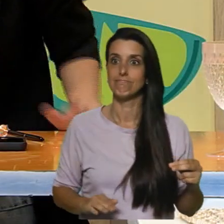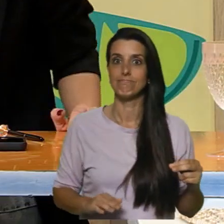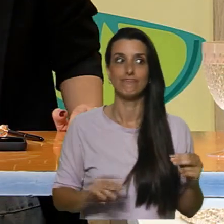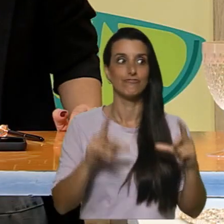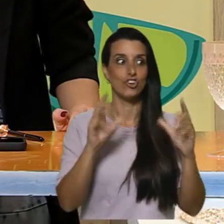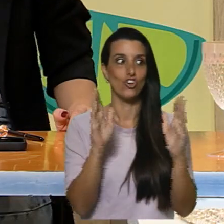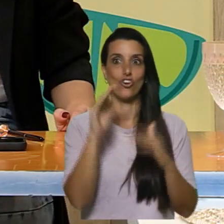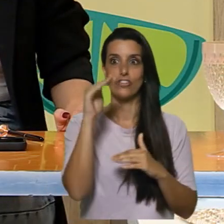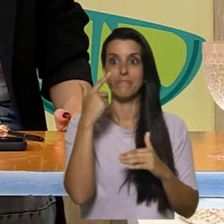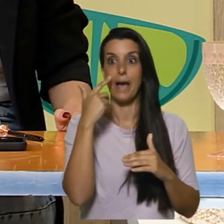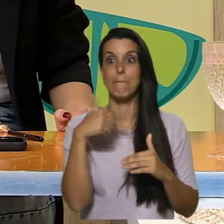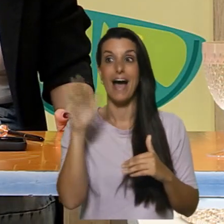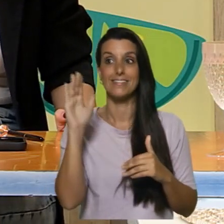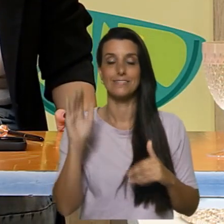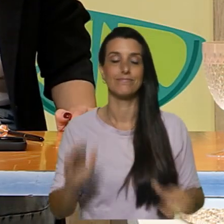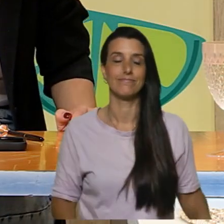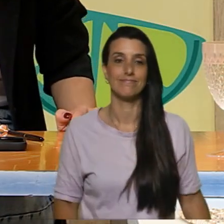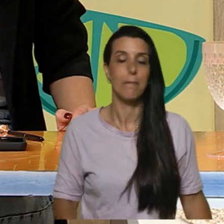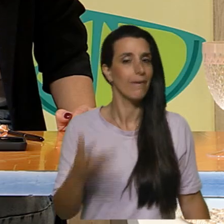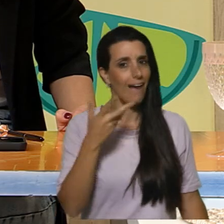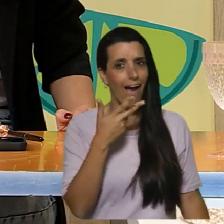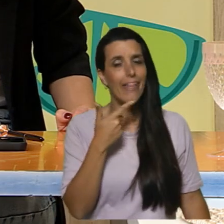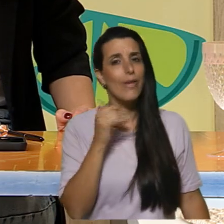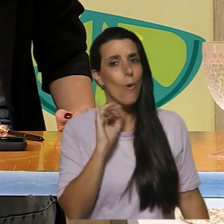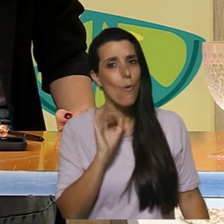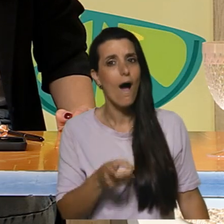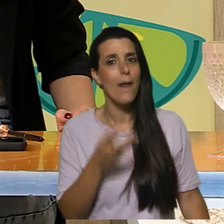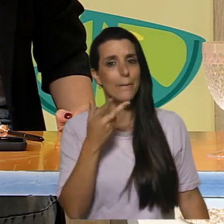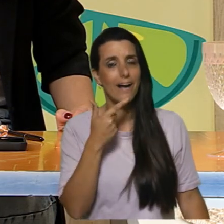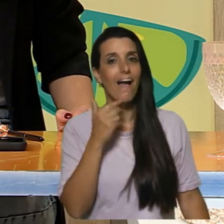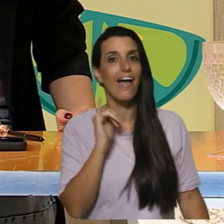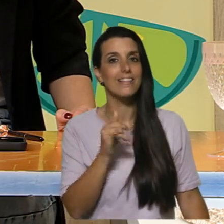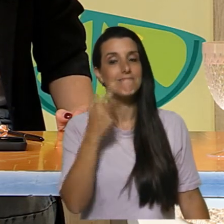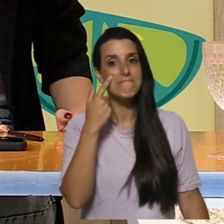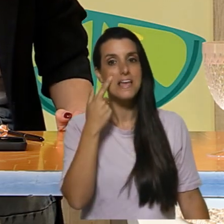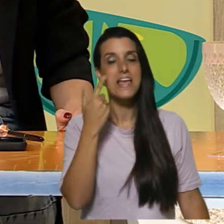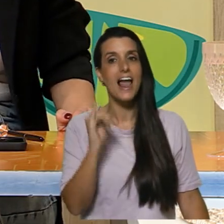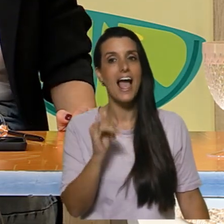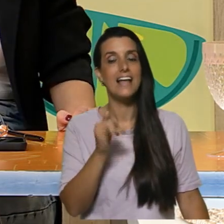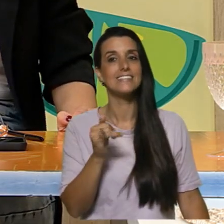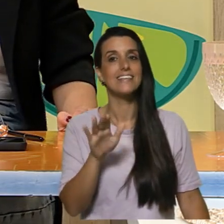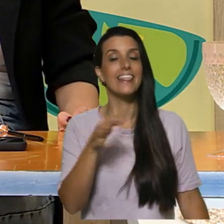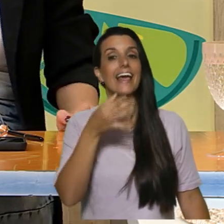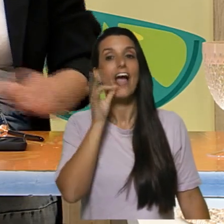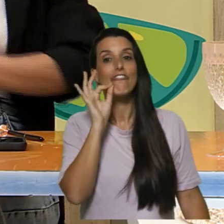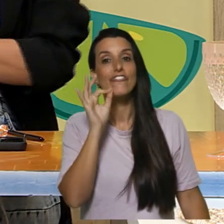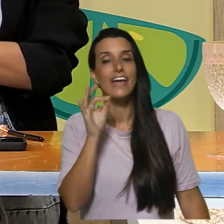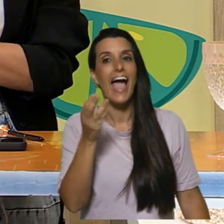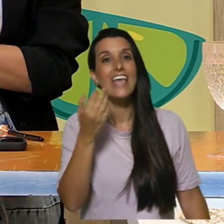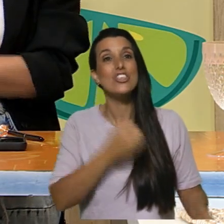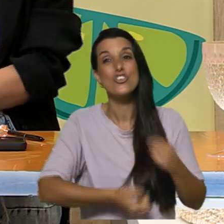pasó. Capo, ¿no? Me encantan los frasquitos, mira, del Braca, de una marca de